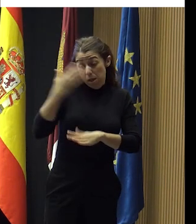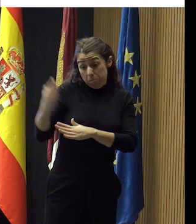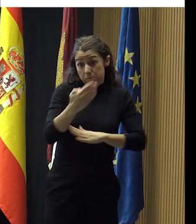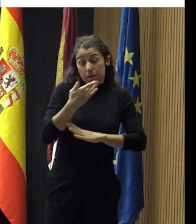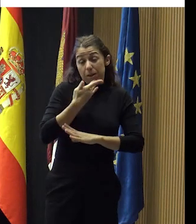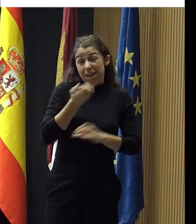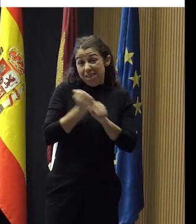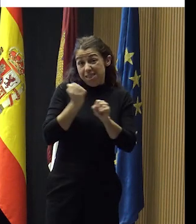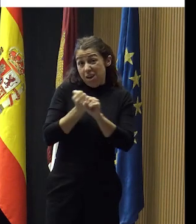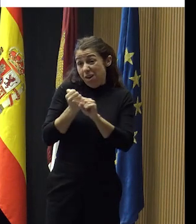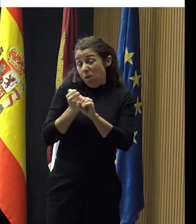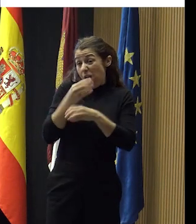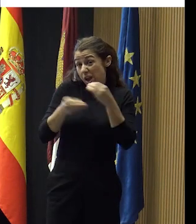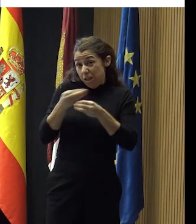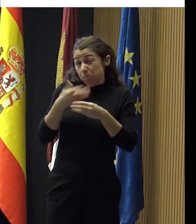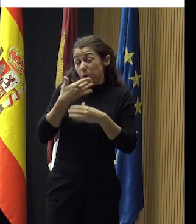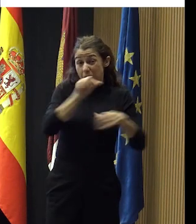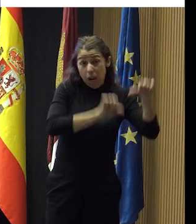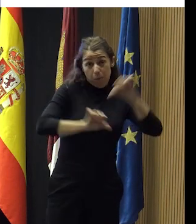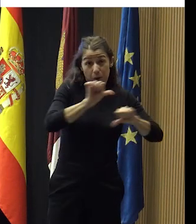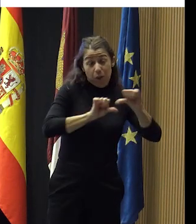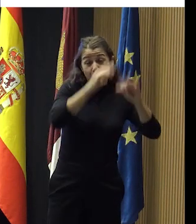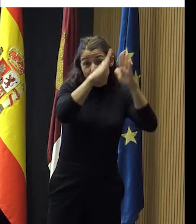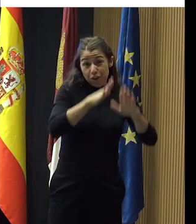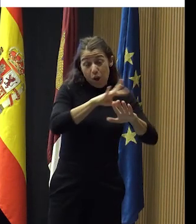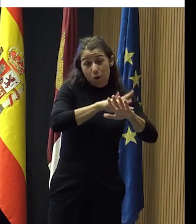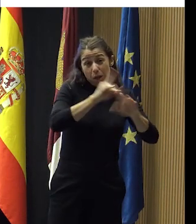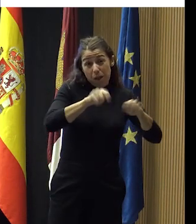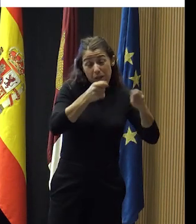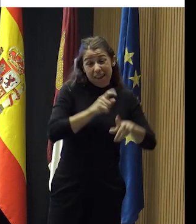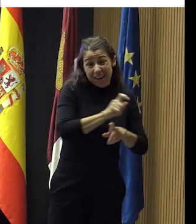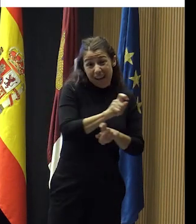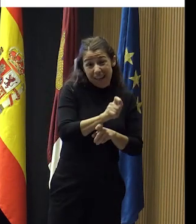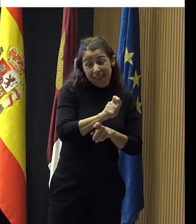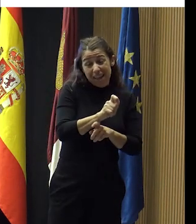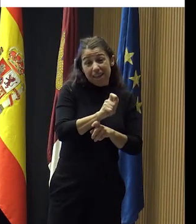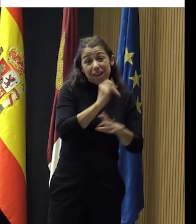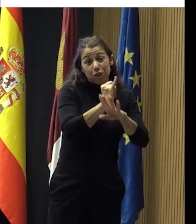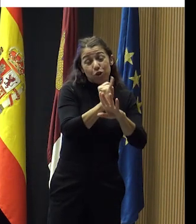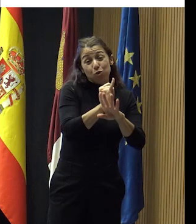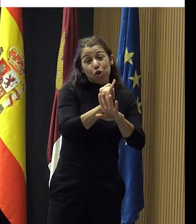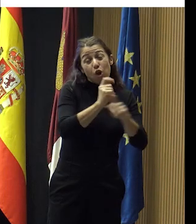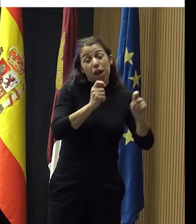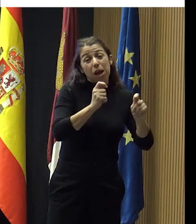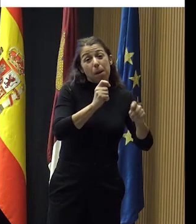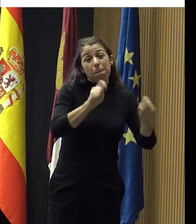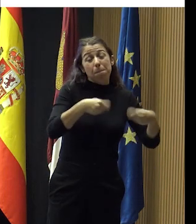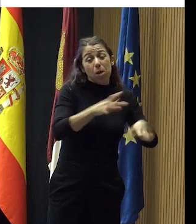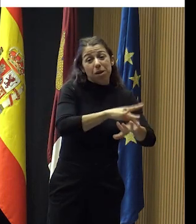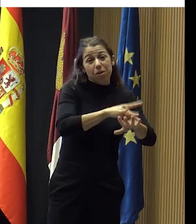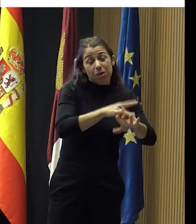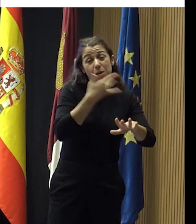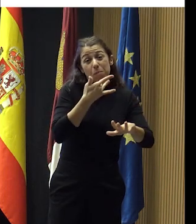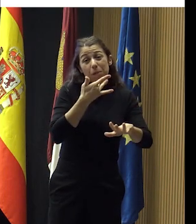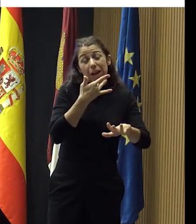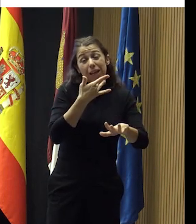presentar el trabajo que llevamos a cabo tanto en el Laboratorio de Fisiopatología y Terapia de Cáncer del Instituto de Biomedicina como en la Cátedra de Humanización